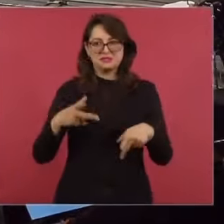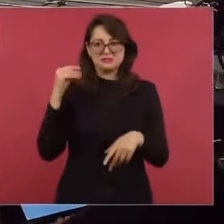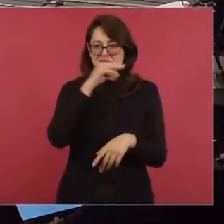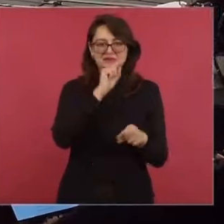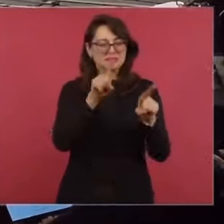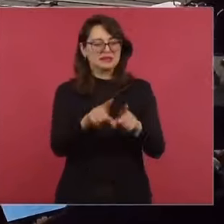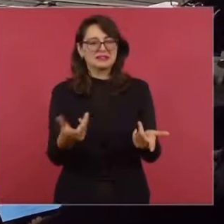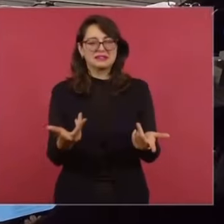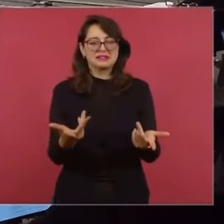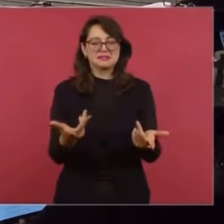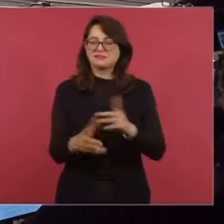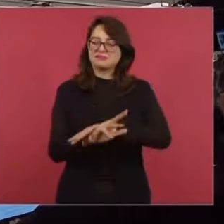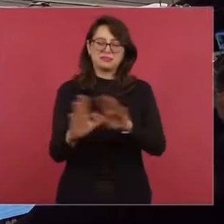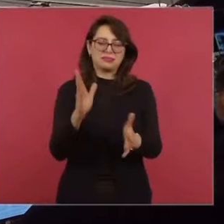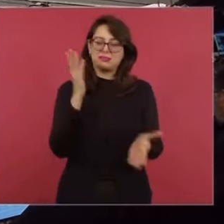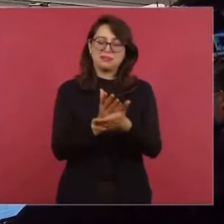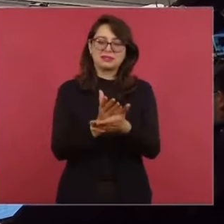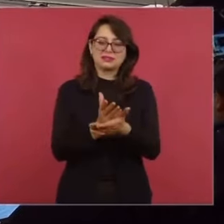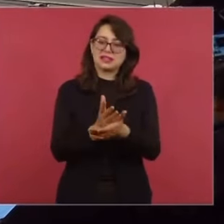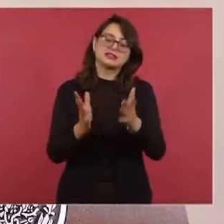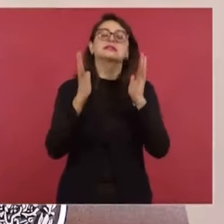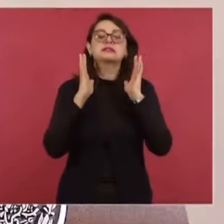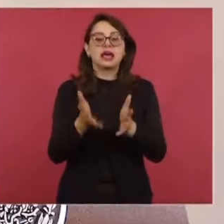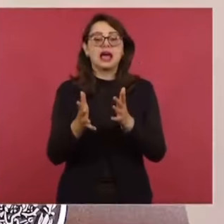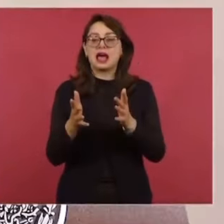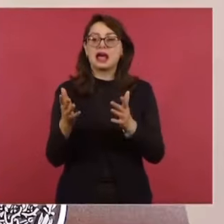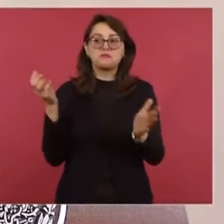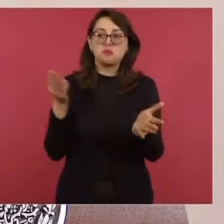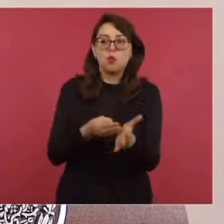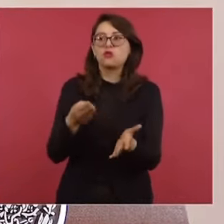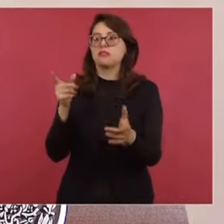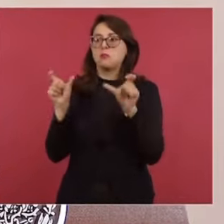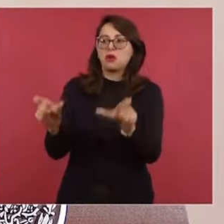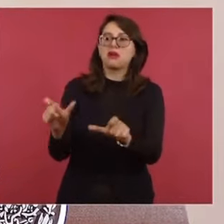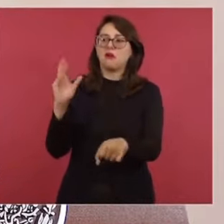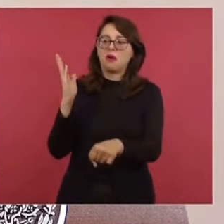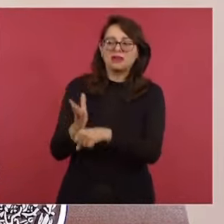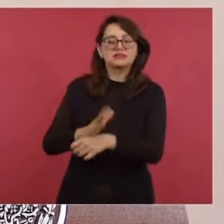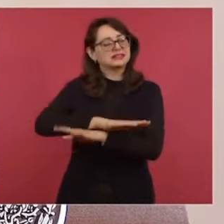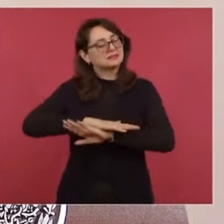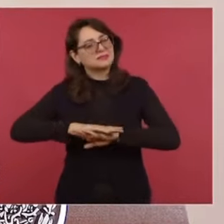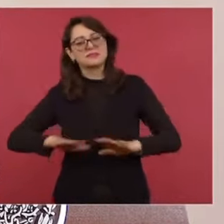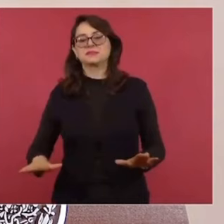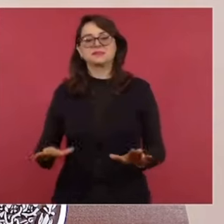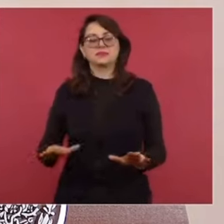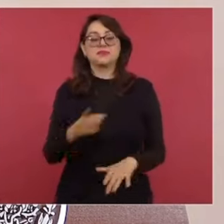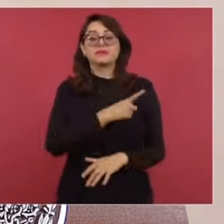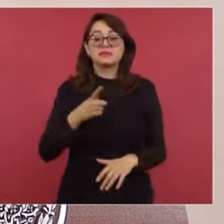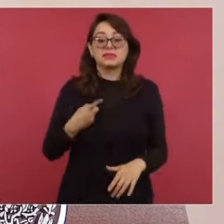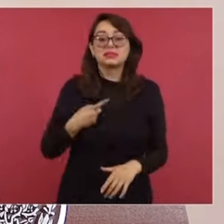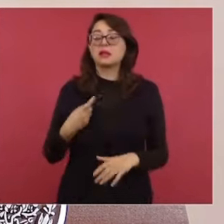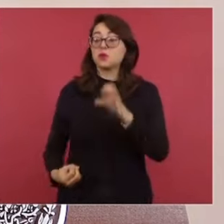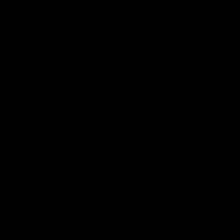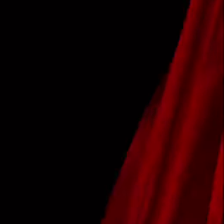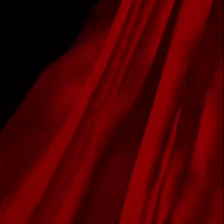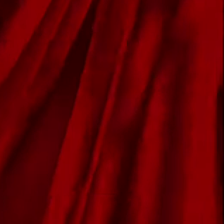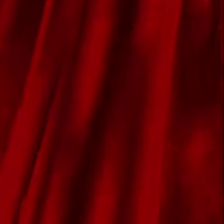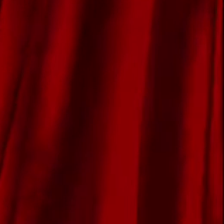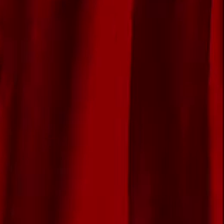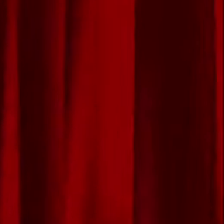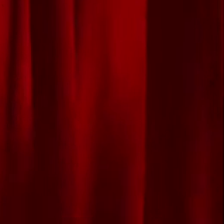que se quiten sanciones, que se quite bloqueo, y queremos también que haya un plan como lo hubo en la época del presidente Kennedy.